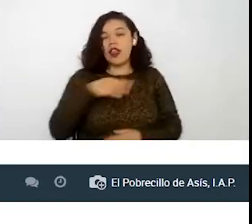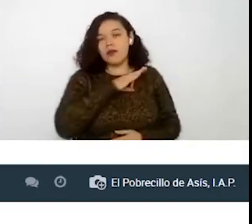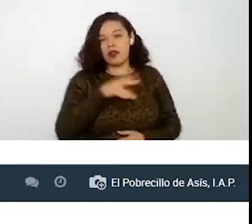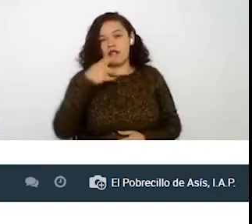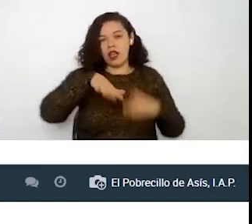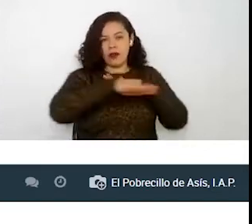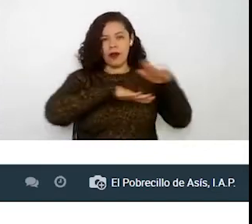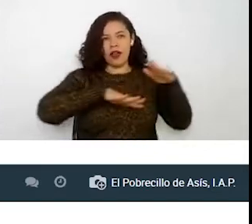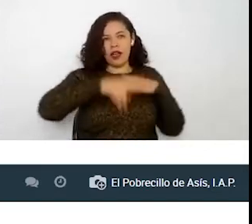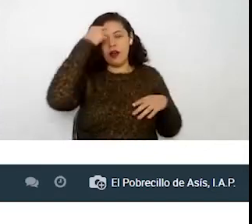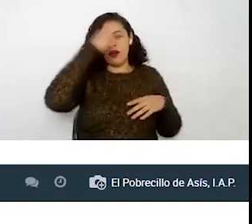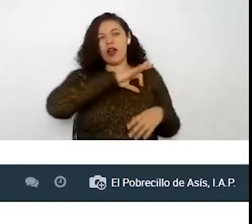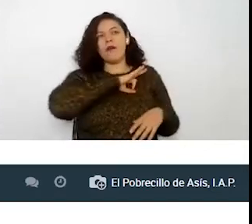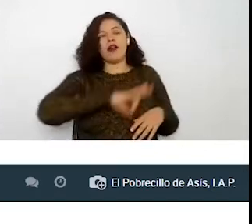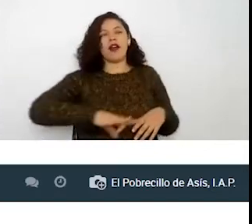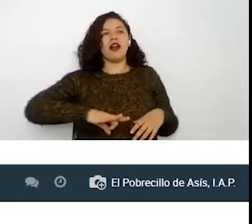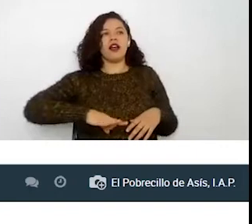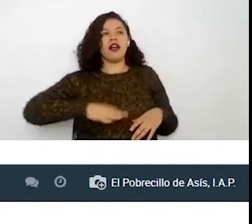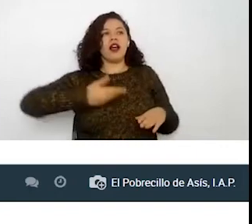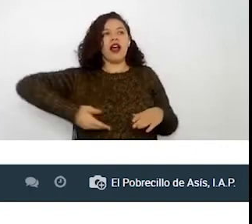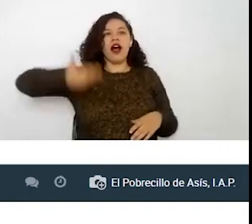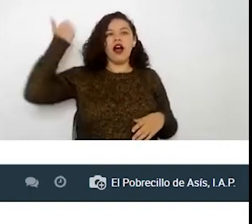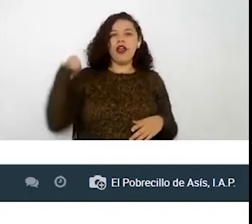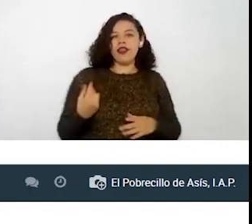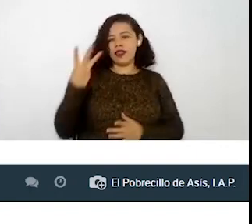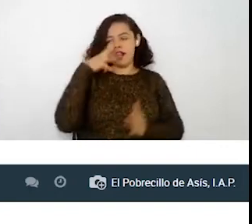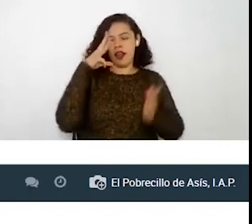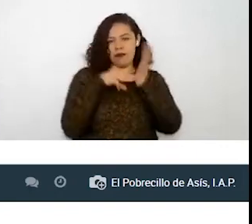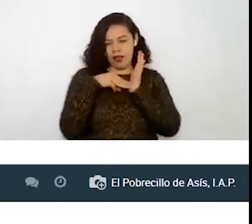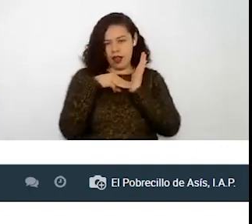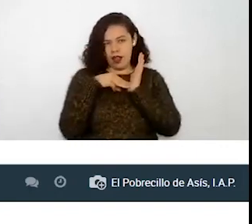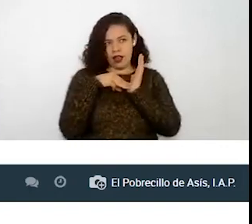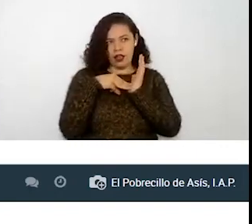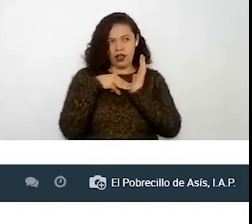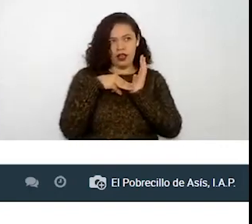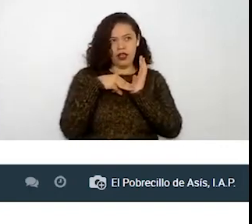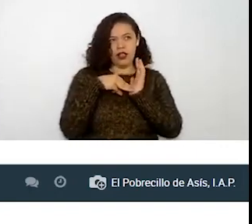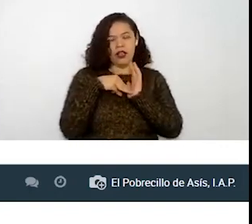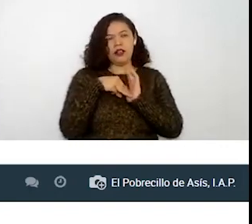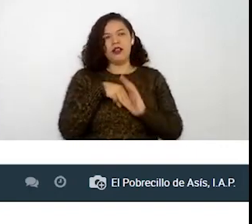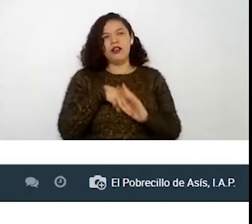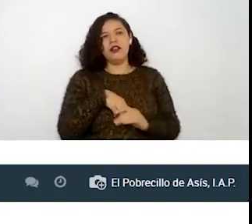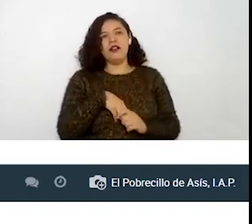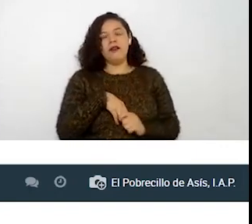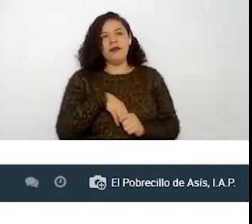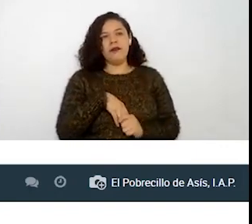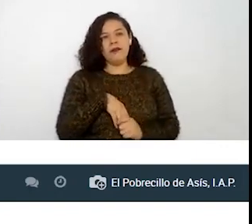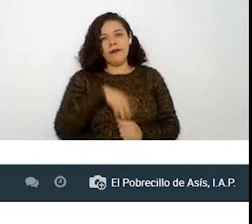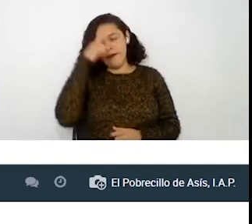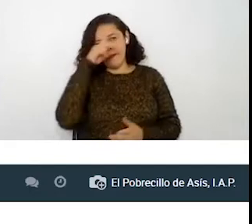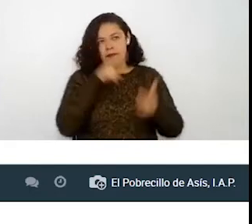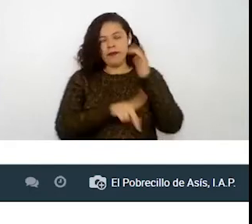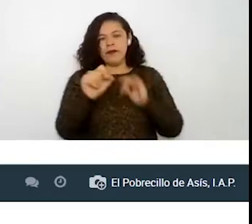basen en eso no porque a veces no sé anteriormente reportaban 3000 o supongamos para el 2023